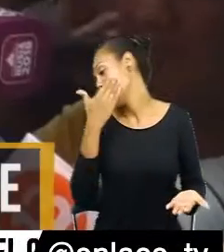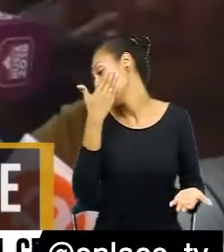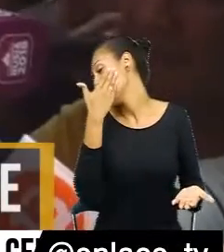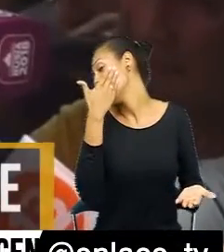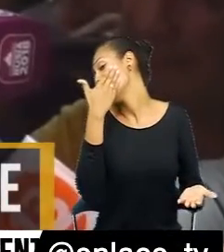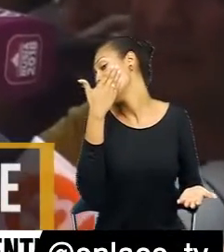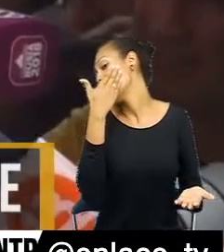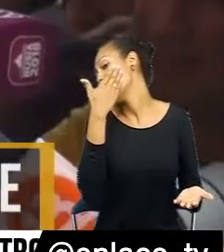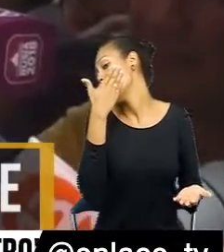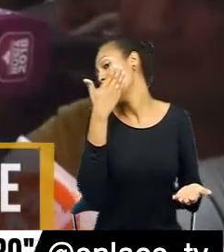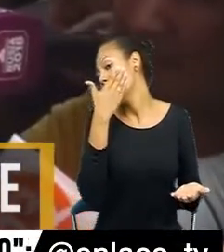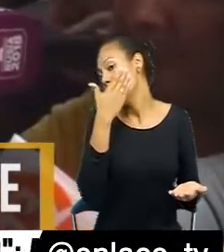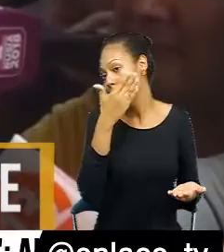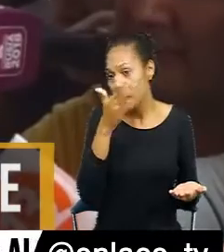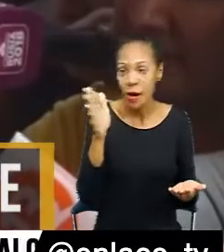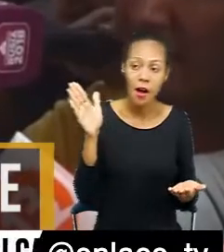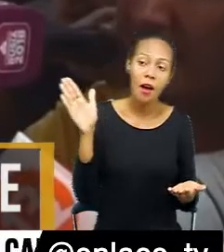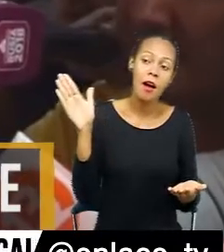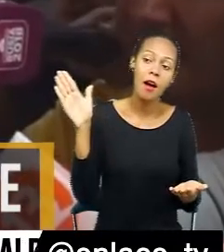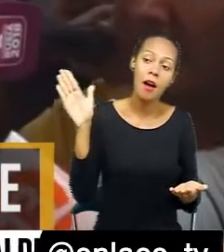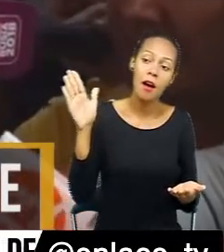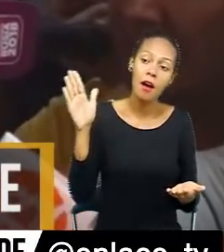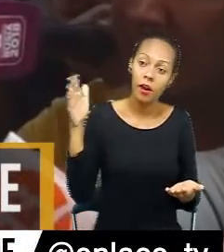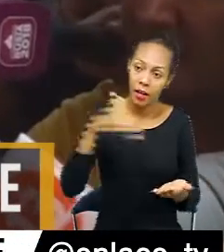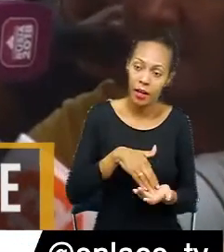el jugador lo sufre, siempre